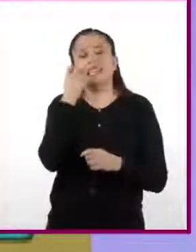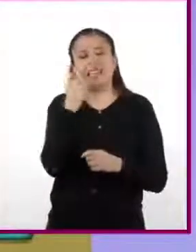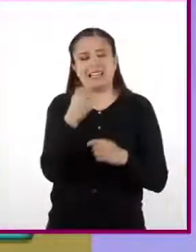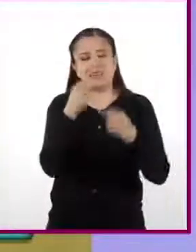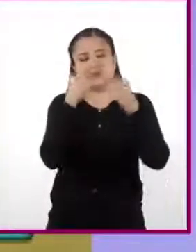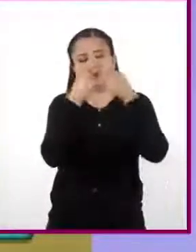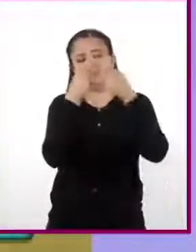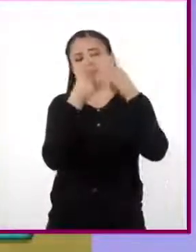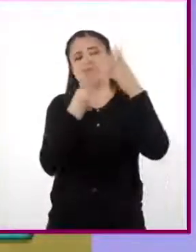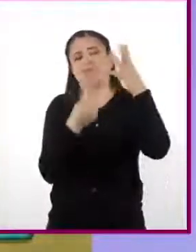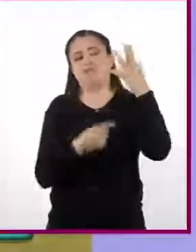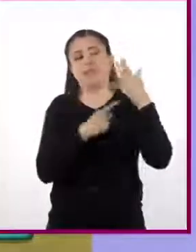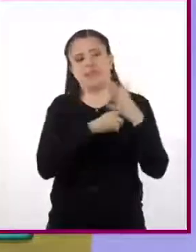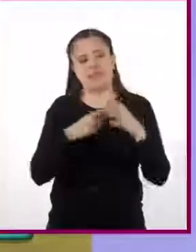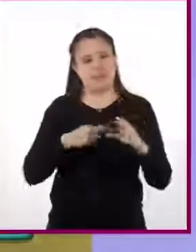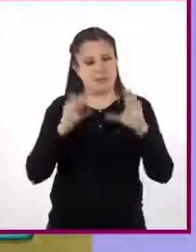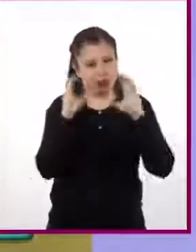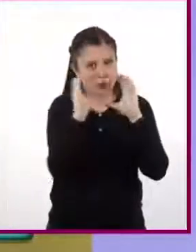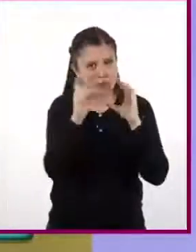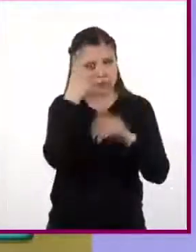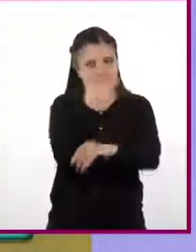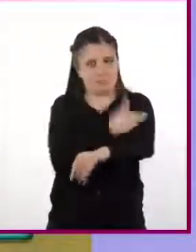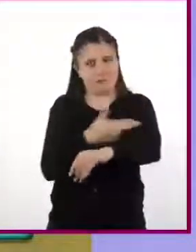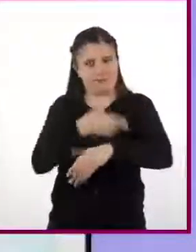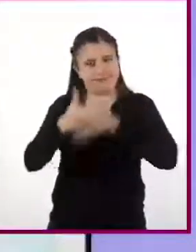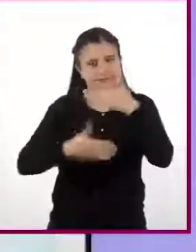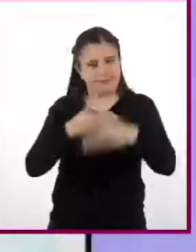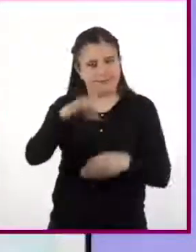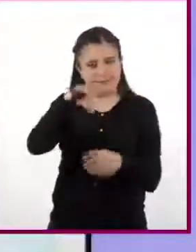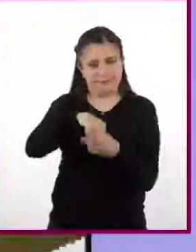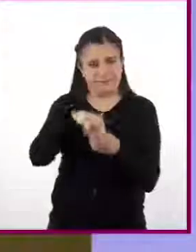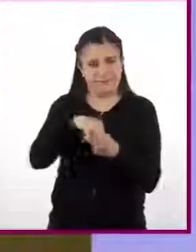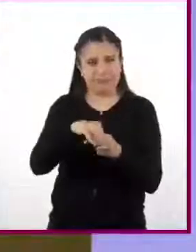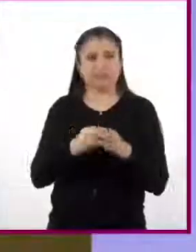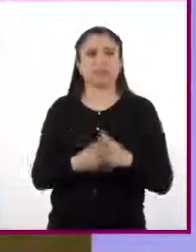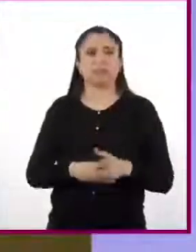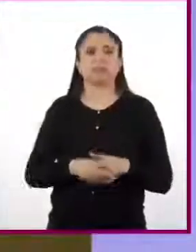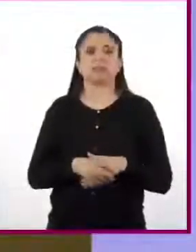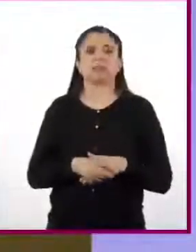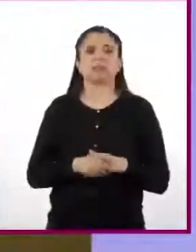los muchos que hay que cuidar en un proceso electoral.